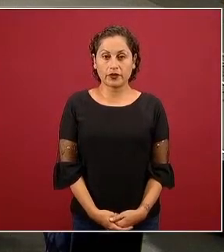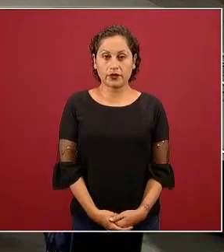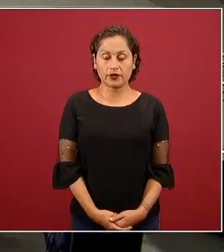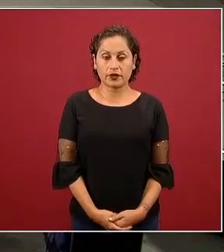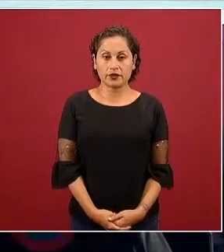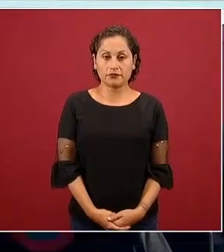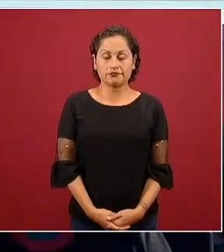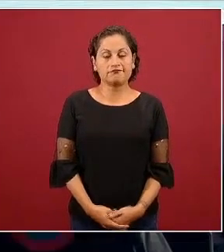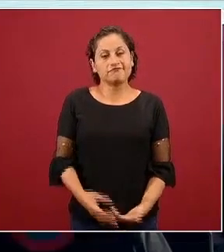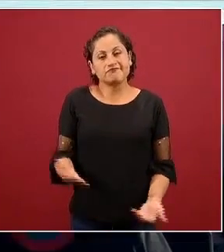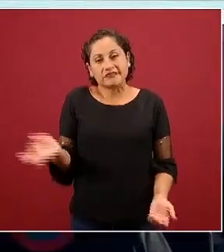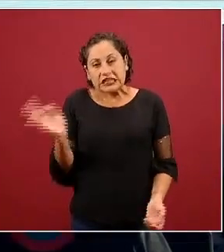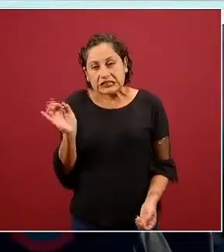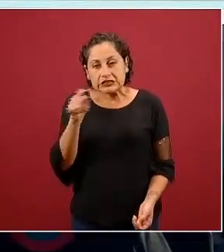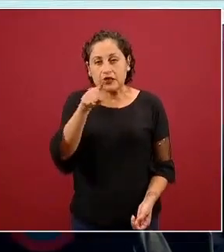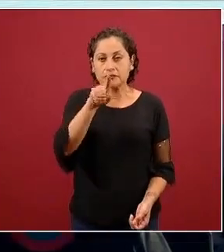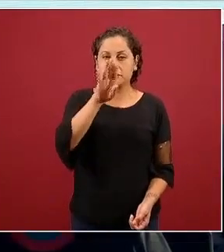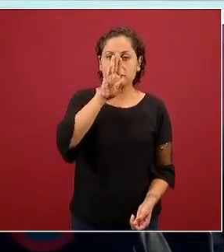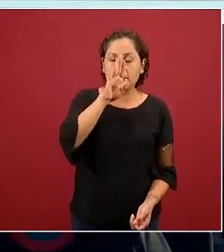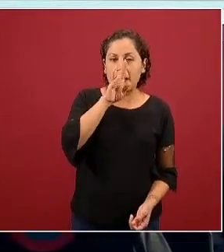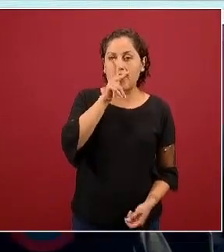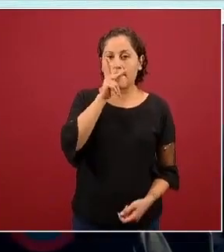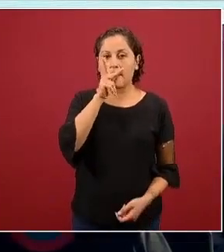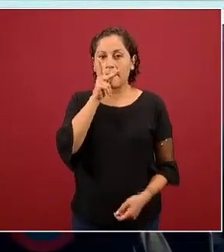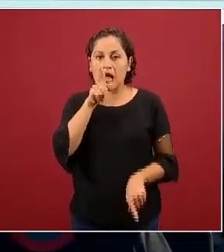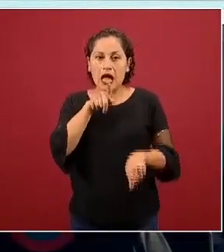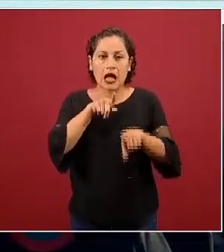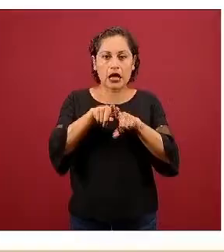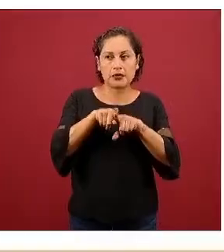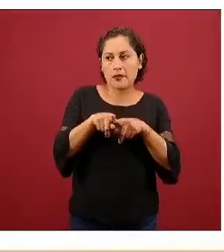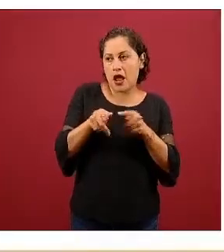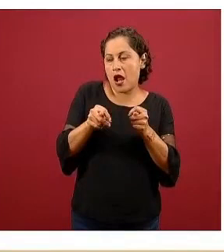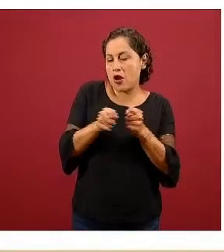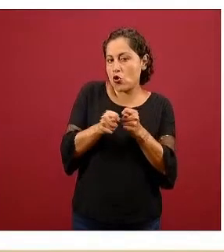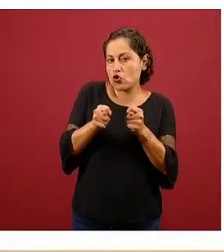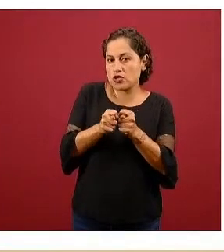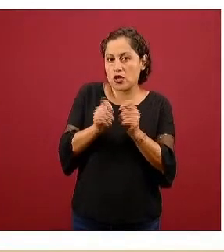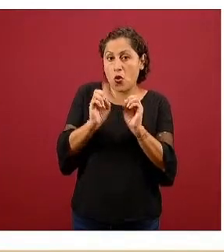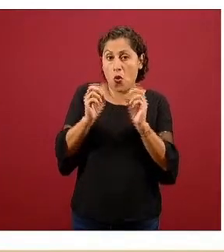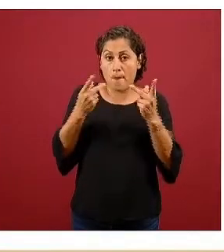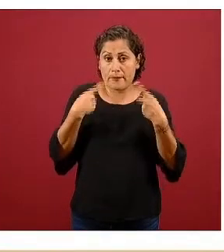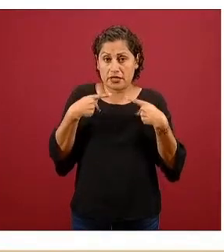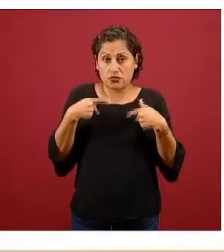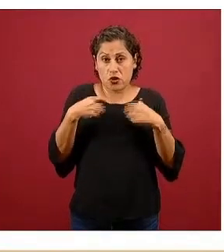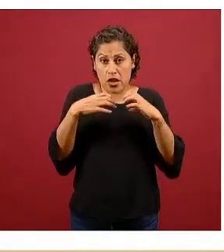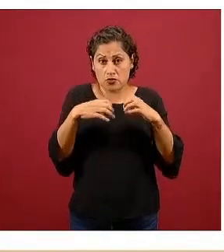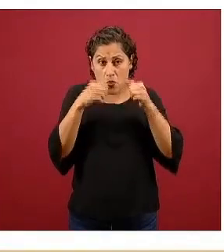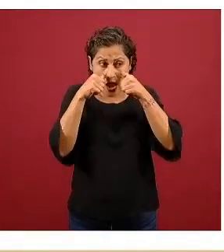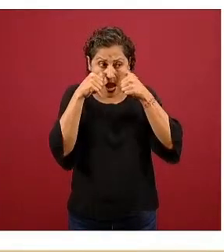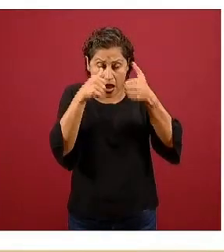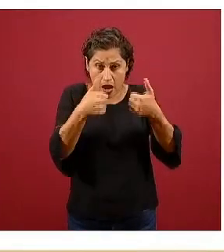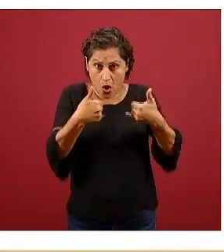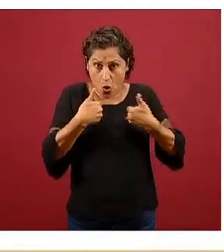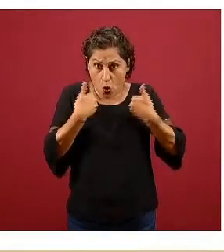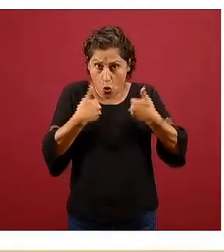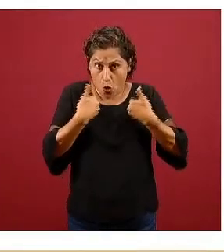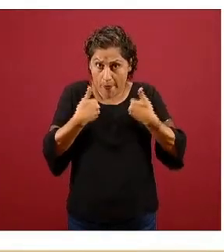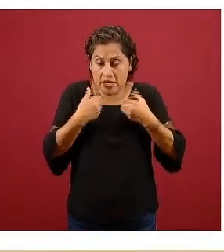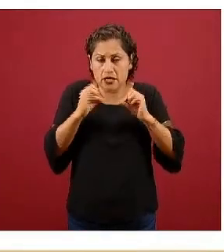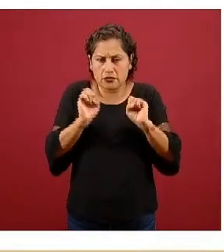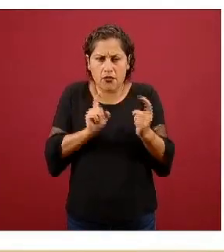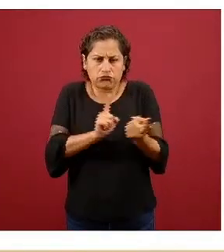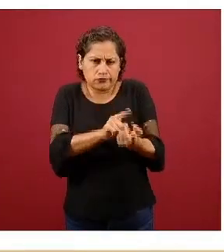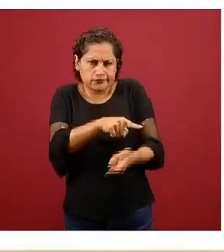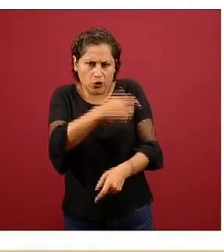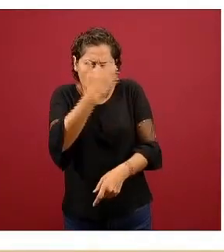tenemos como padres, como hermanos, como tíos, como cuidadores de adolescentes, como personas que vivimos en contacto